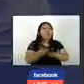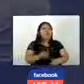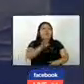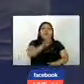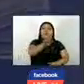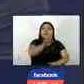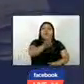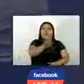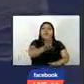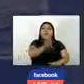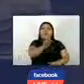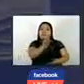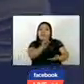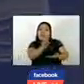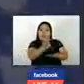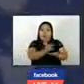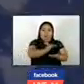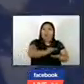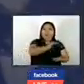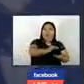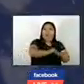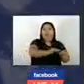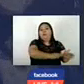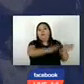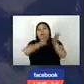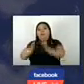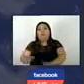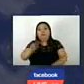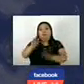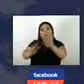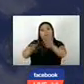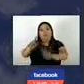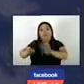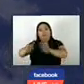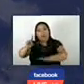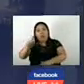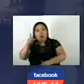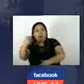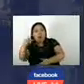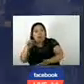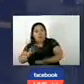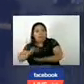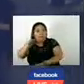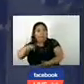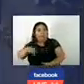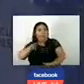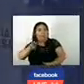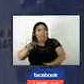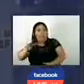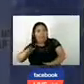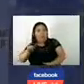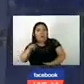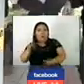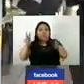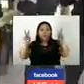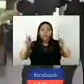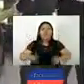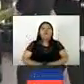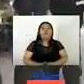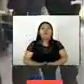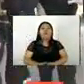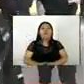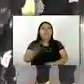de 0.1 kilogramos en 2019 a 7.1 kilogramos en el año 2022 de las metanfetaminas.